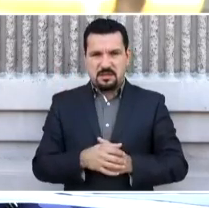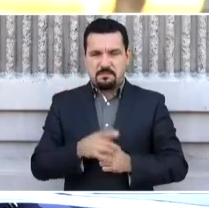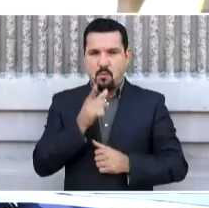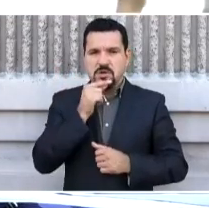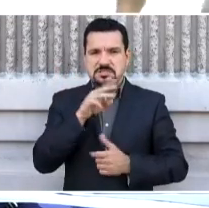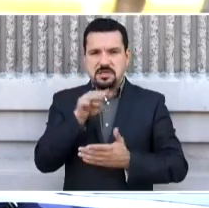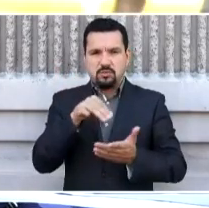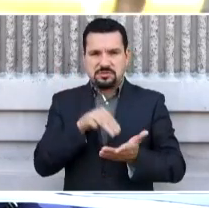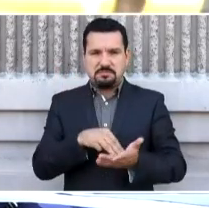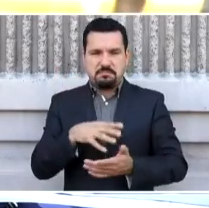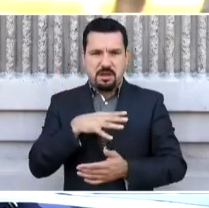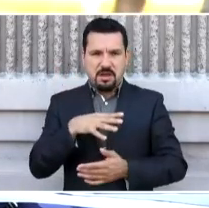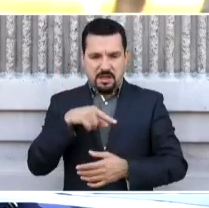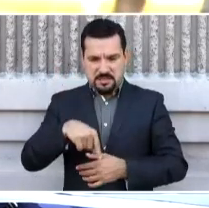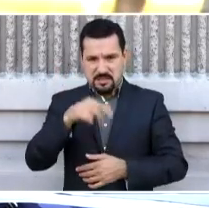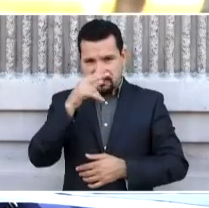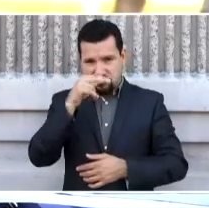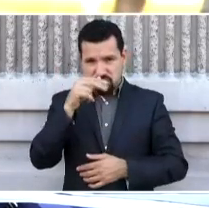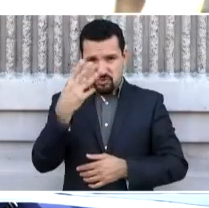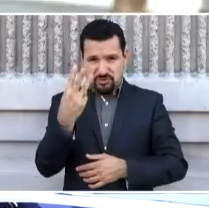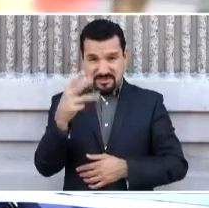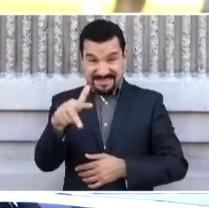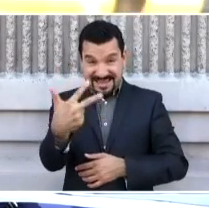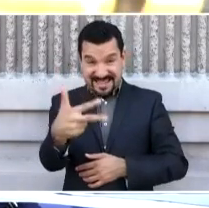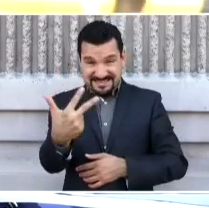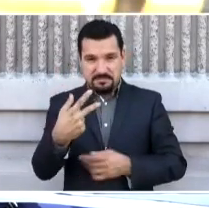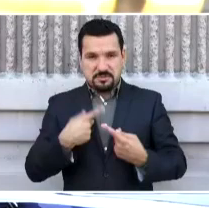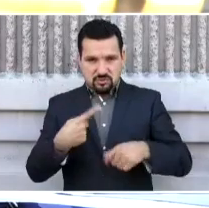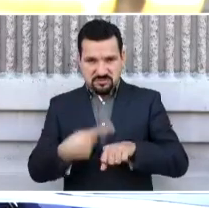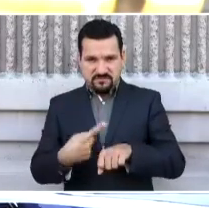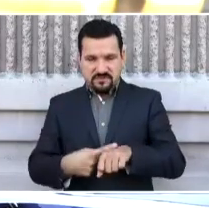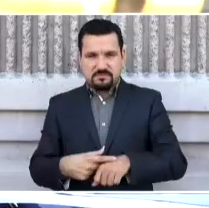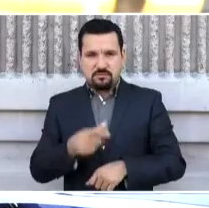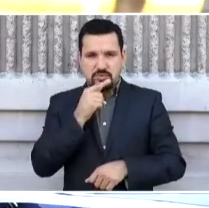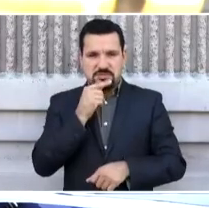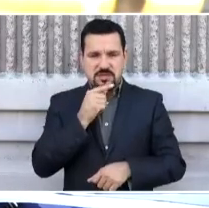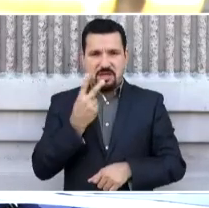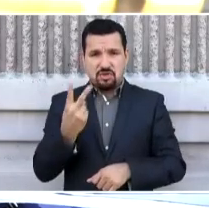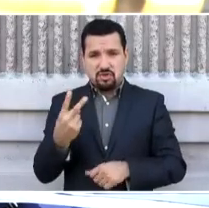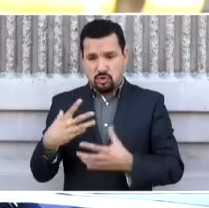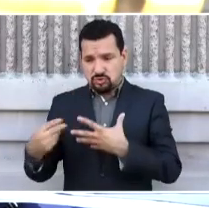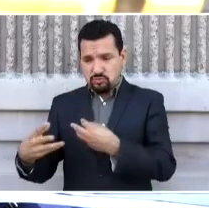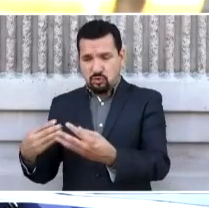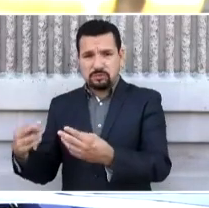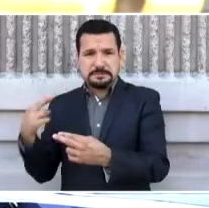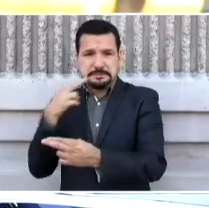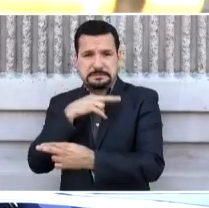policía municipal de Hermosillo tenemos 13 y tenemos 2 brotes activos